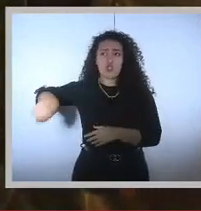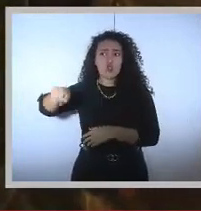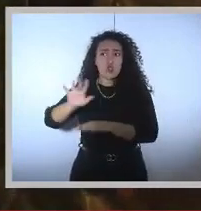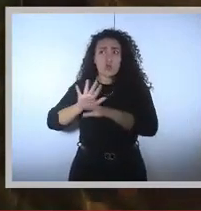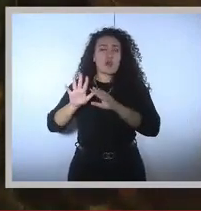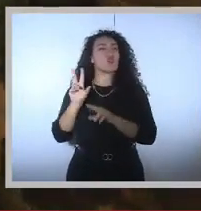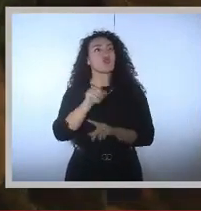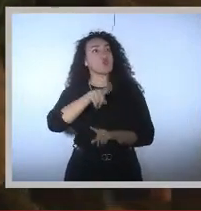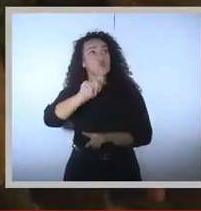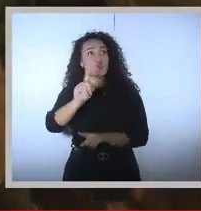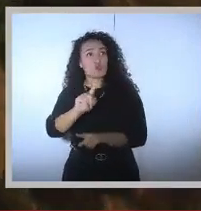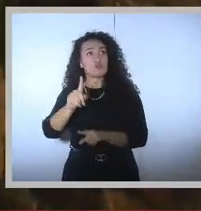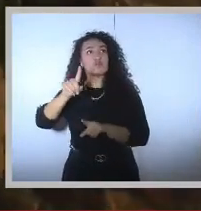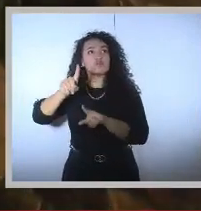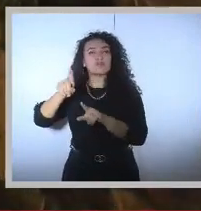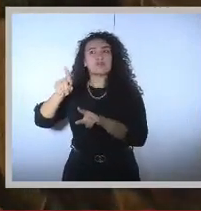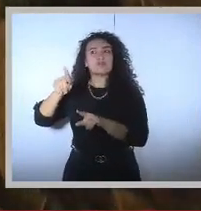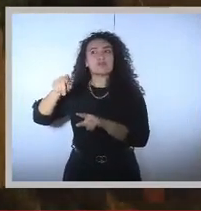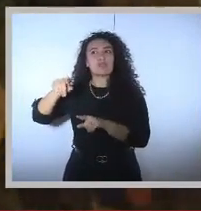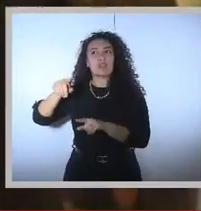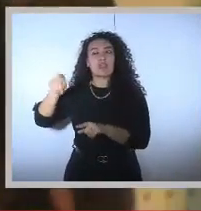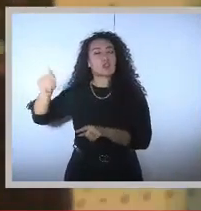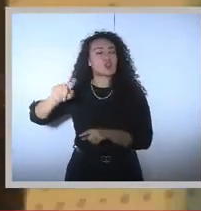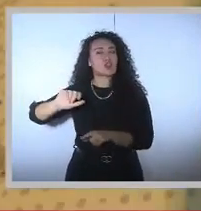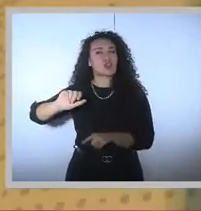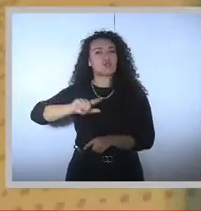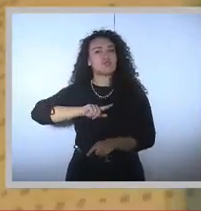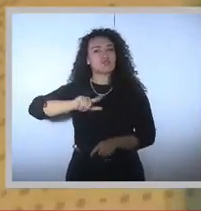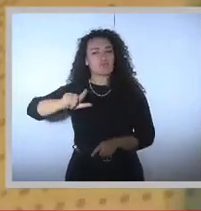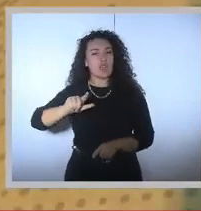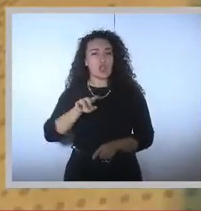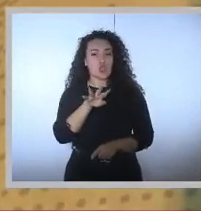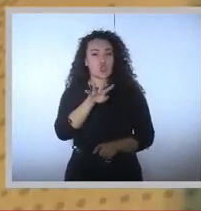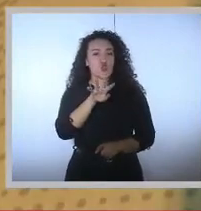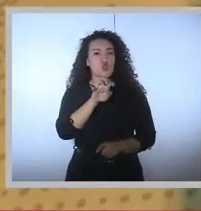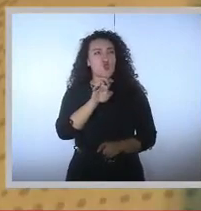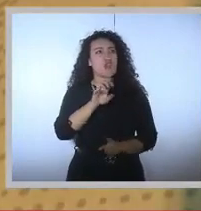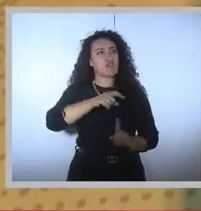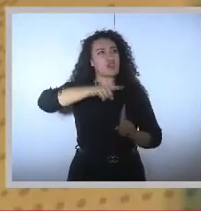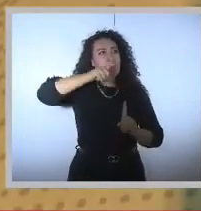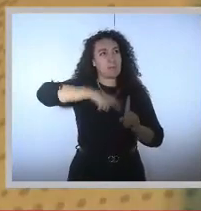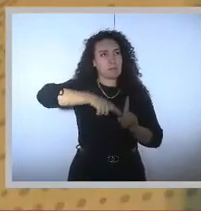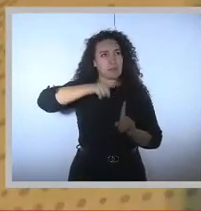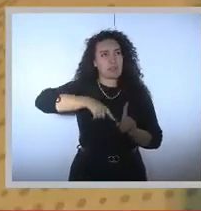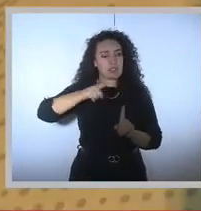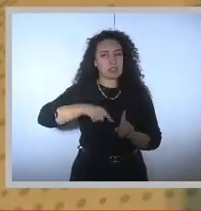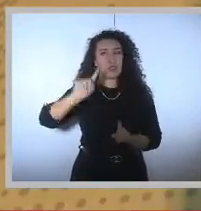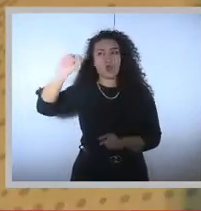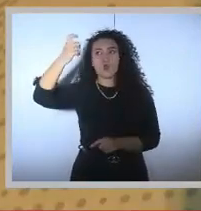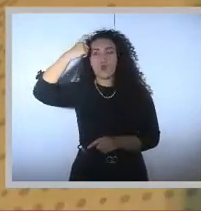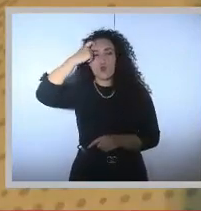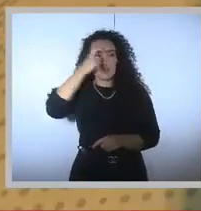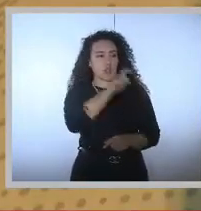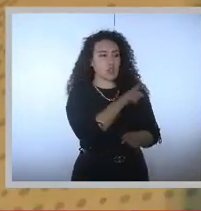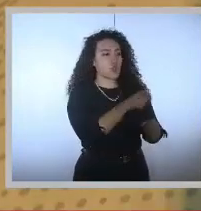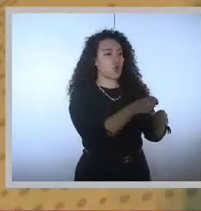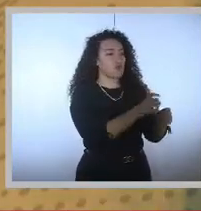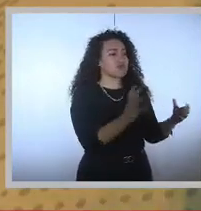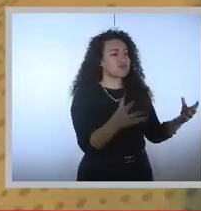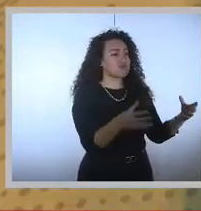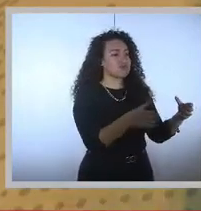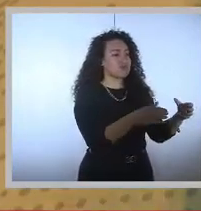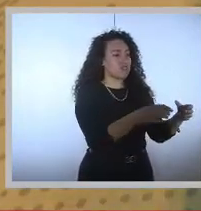conducir los primeros 9 meses de un gobierno que fue elegido por el voto popular desde